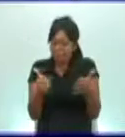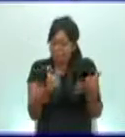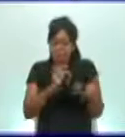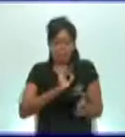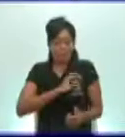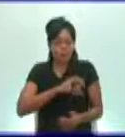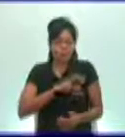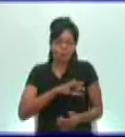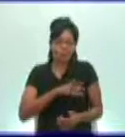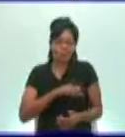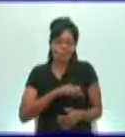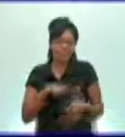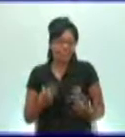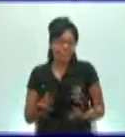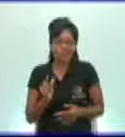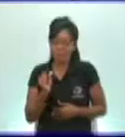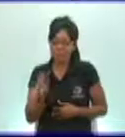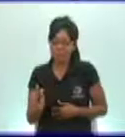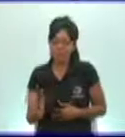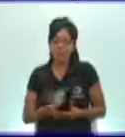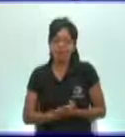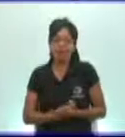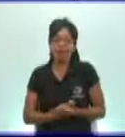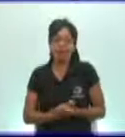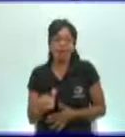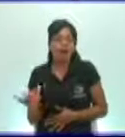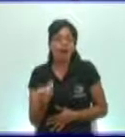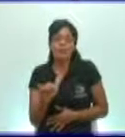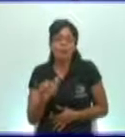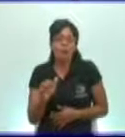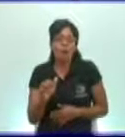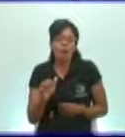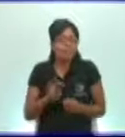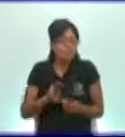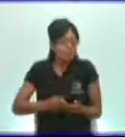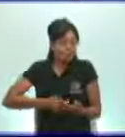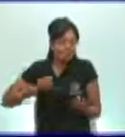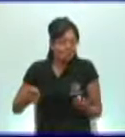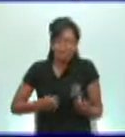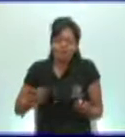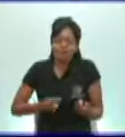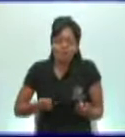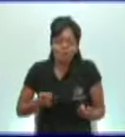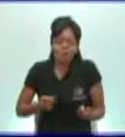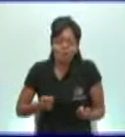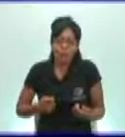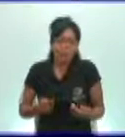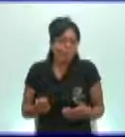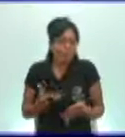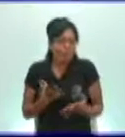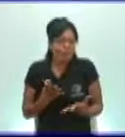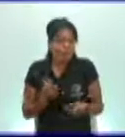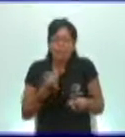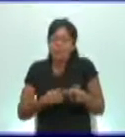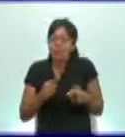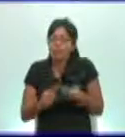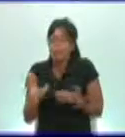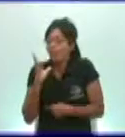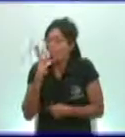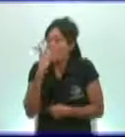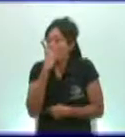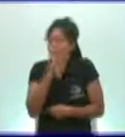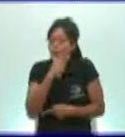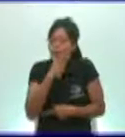experimentar el ser humano. Es como el motor impulsor de las causas más hermosas y justas que emprende la